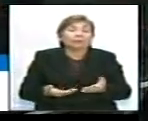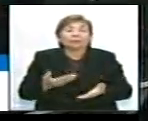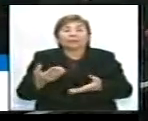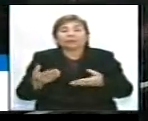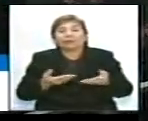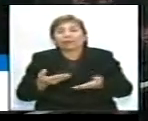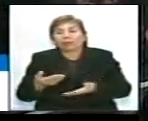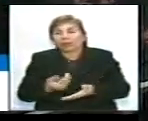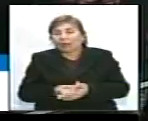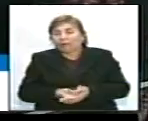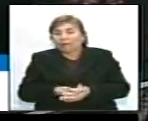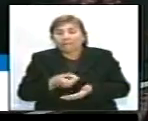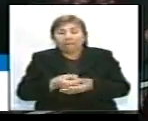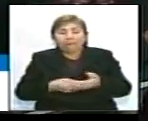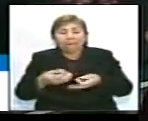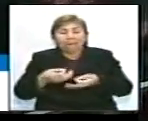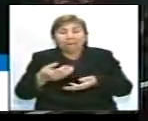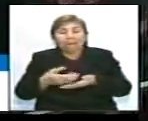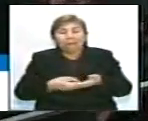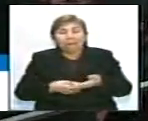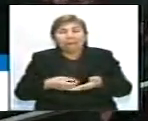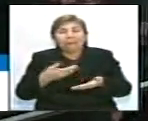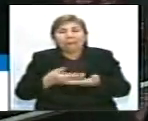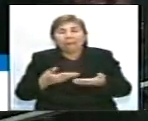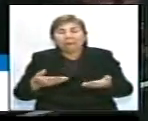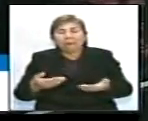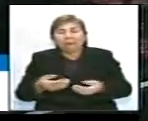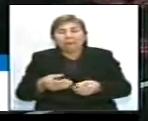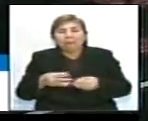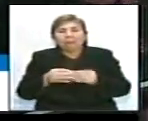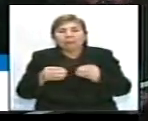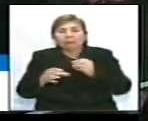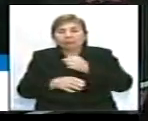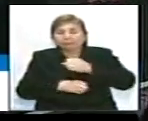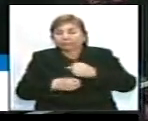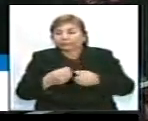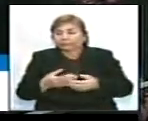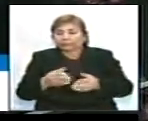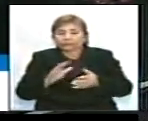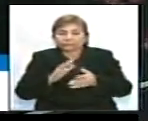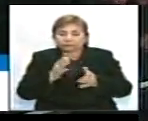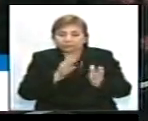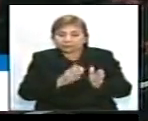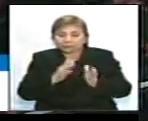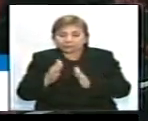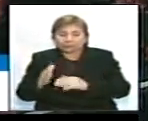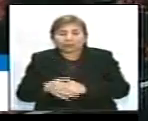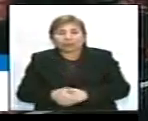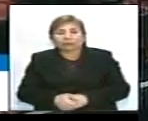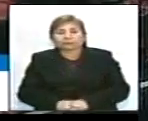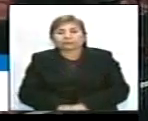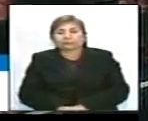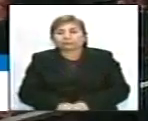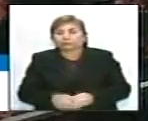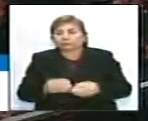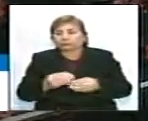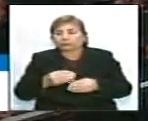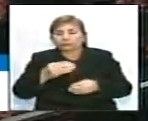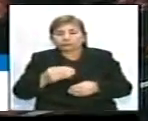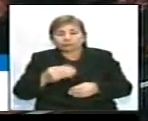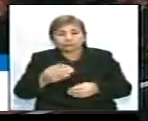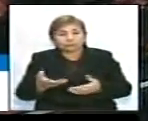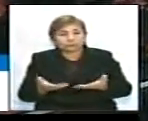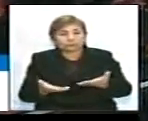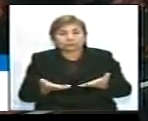generar cultivos sustitución de cultivos de manera gradual? ¿Hay un plazo estimado